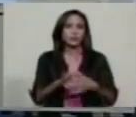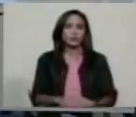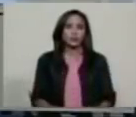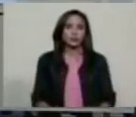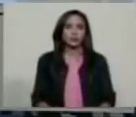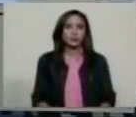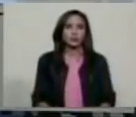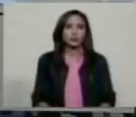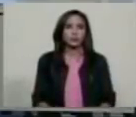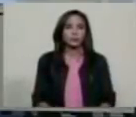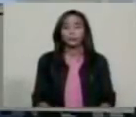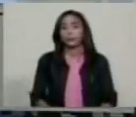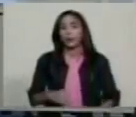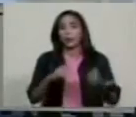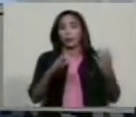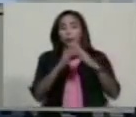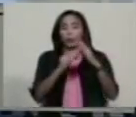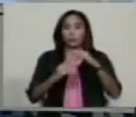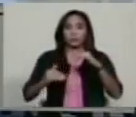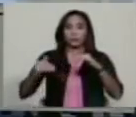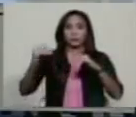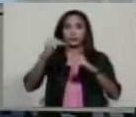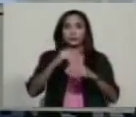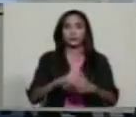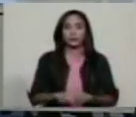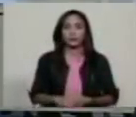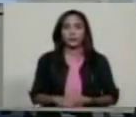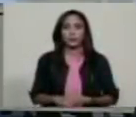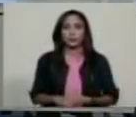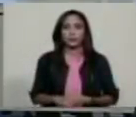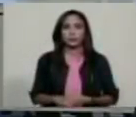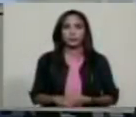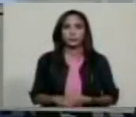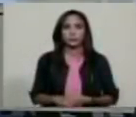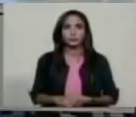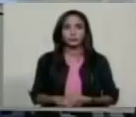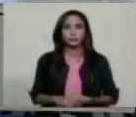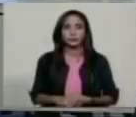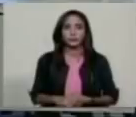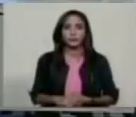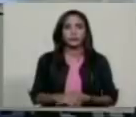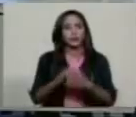con la gran potencia que ya es China,